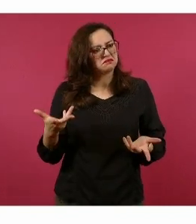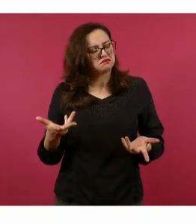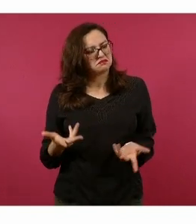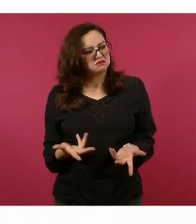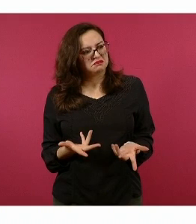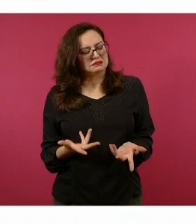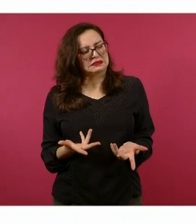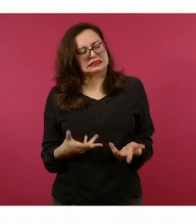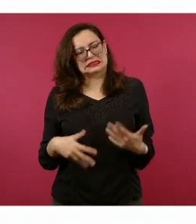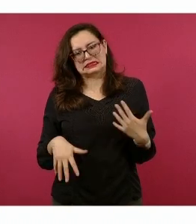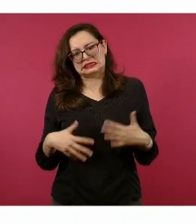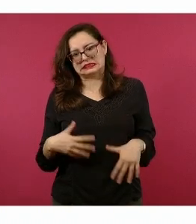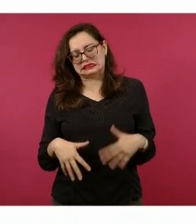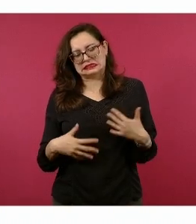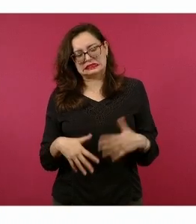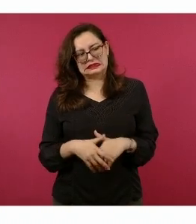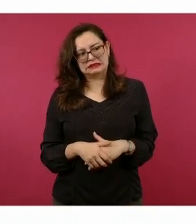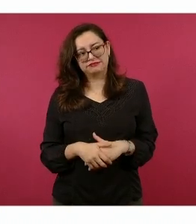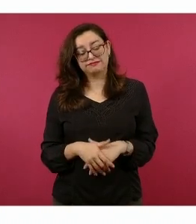echando